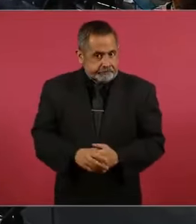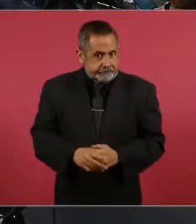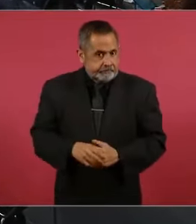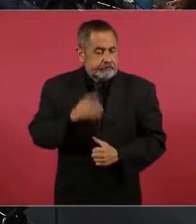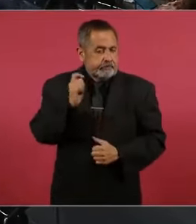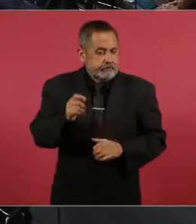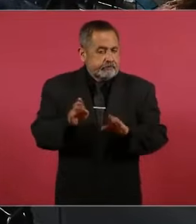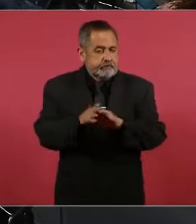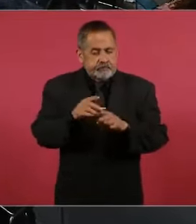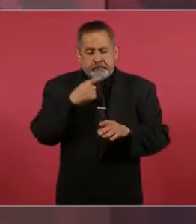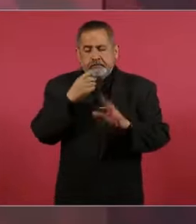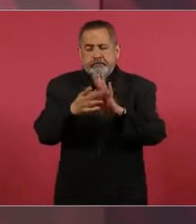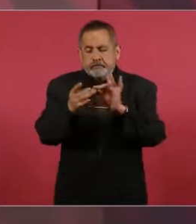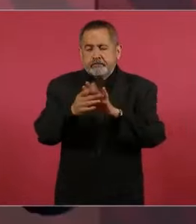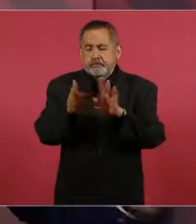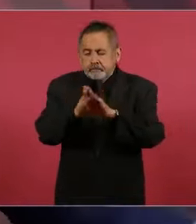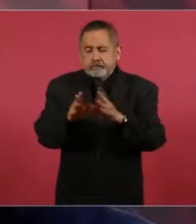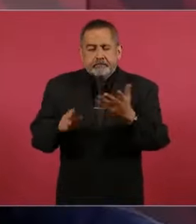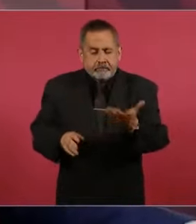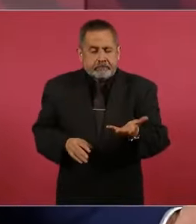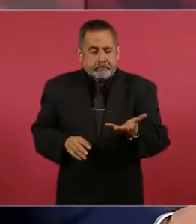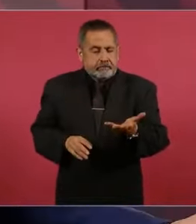Eso es nada más para decir,